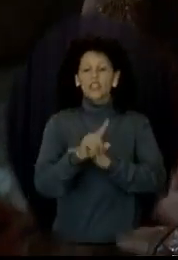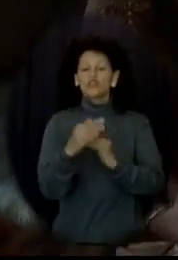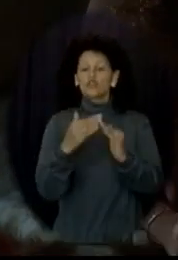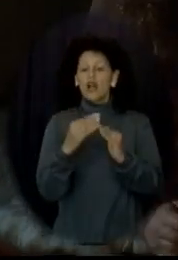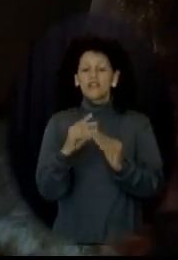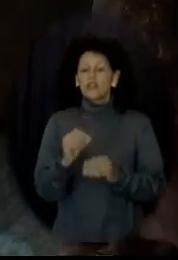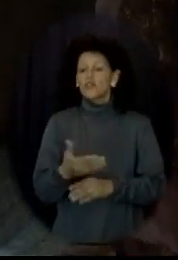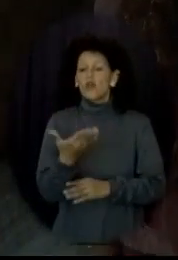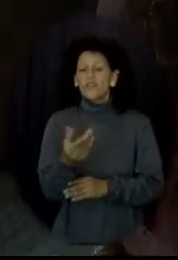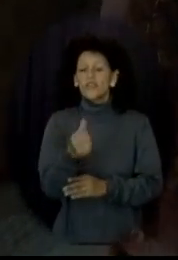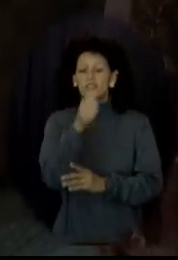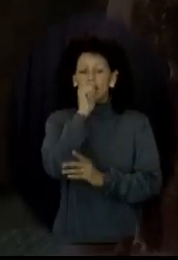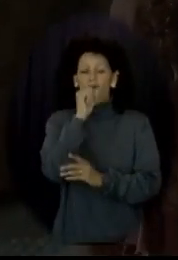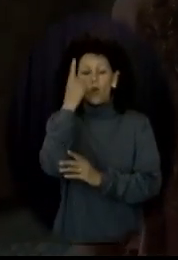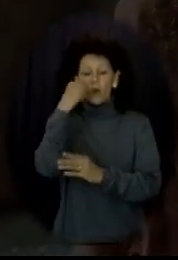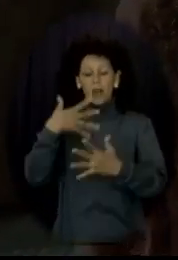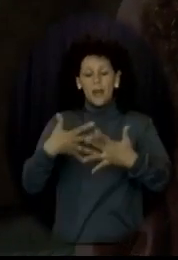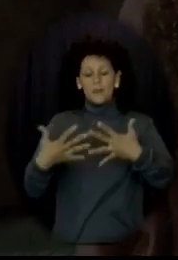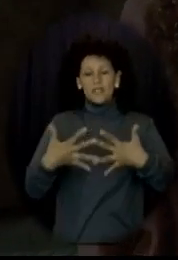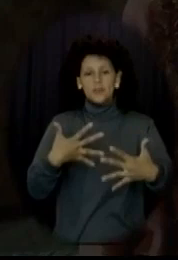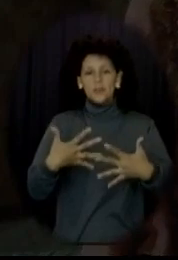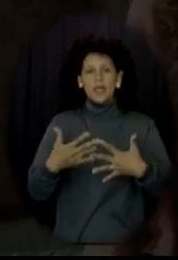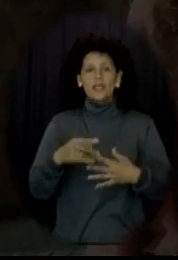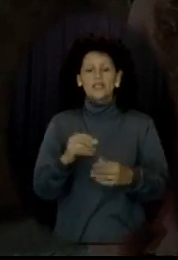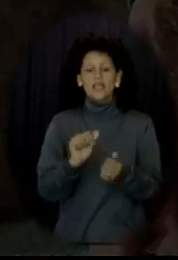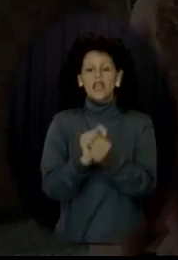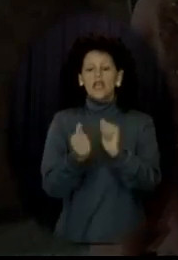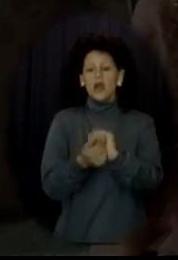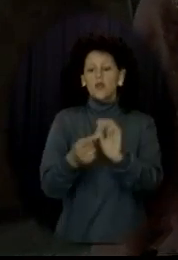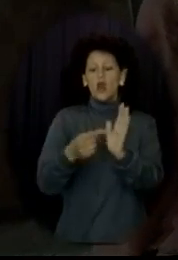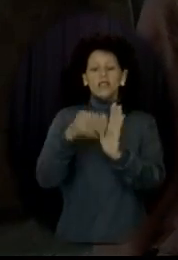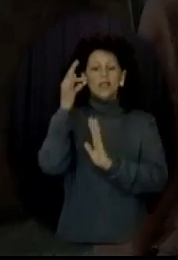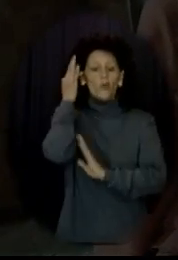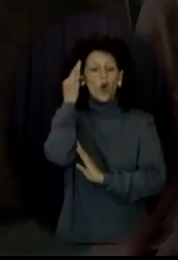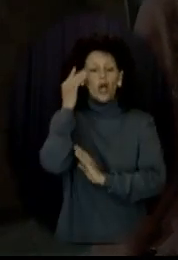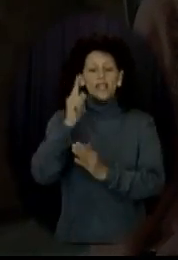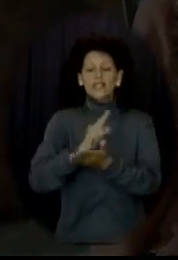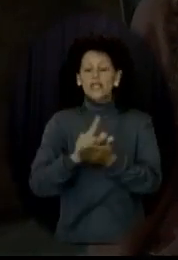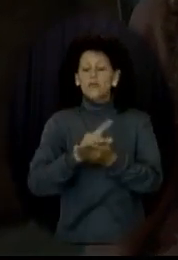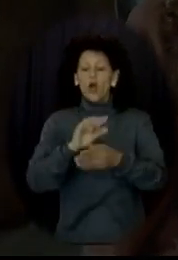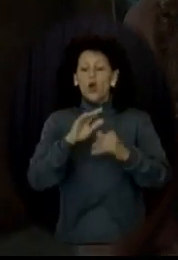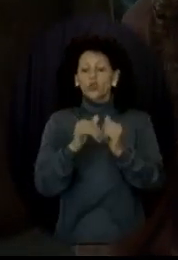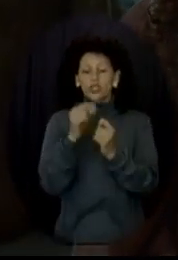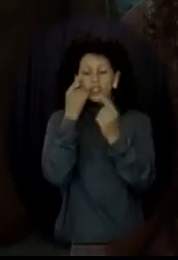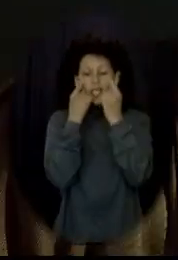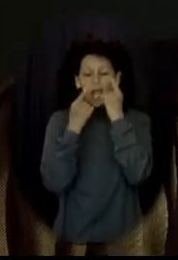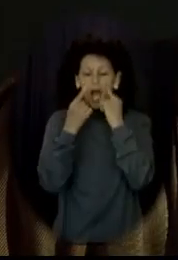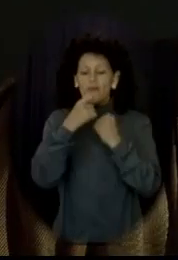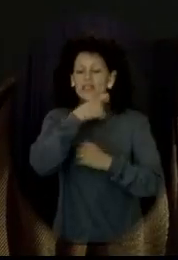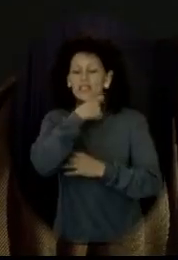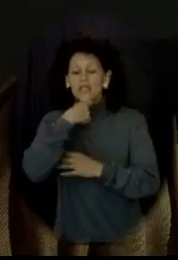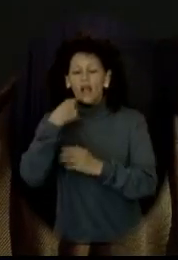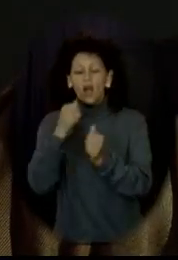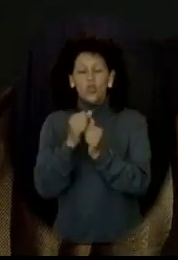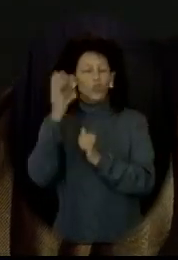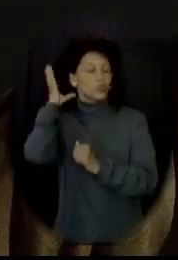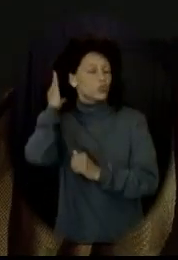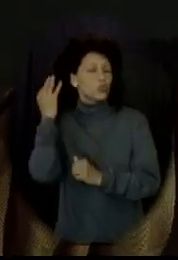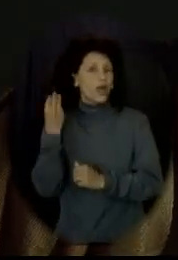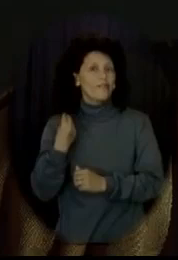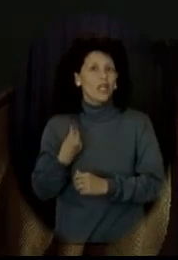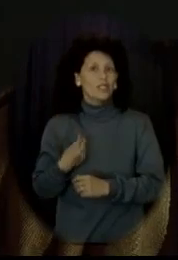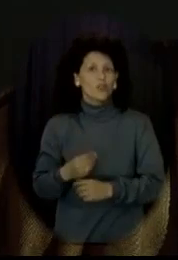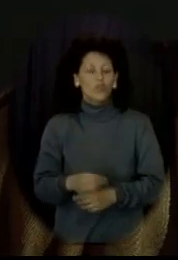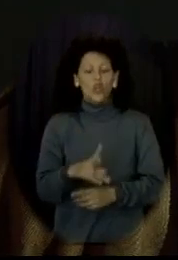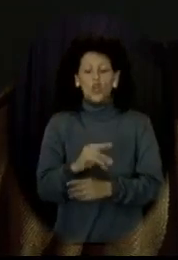Entré en tu casa y no me diste agua para mis pies. En cambio, esta mujer me ha bañado los pies con sus lágrimas y los ha secado con sus